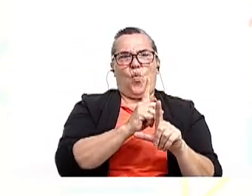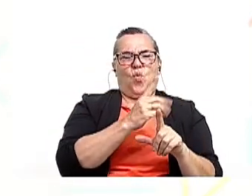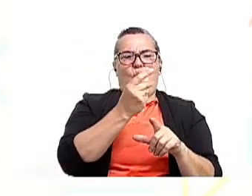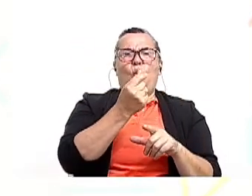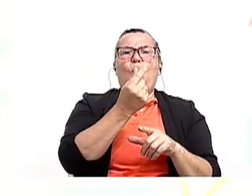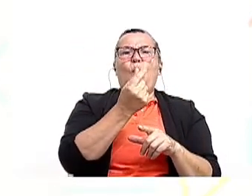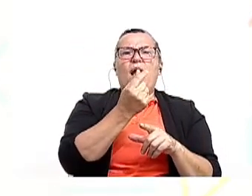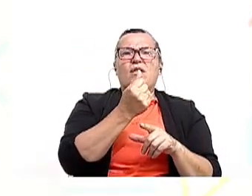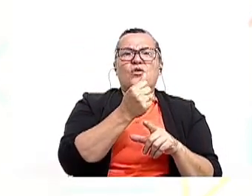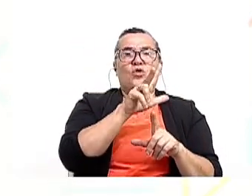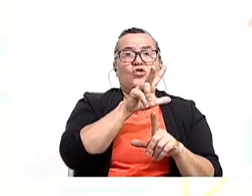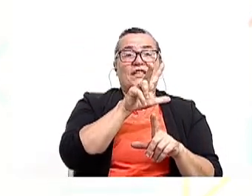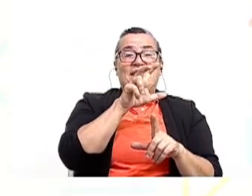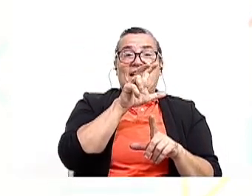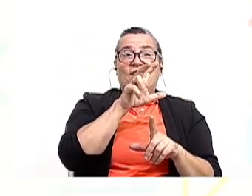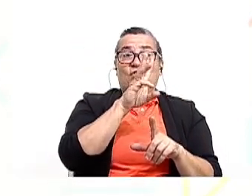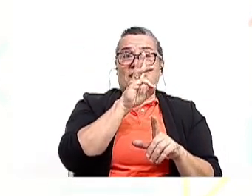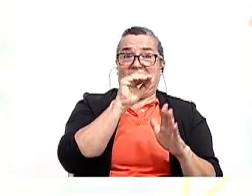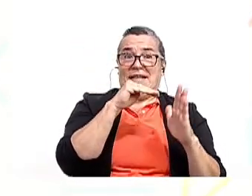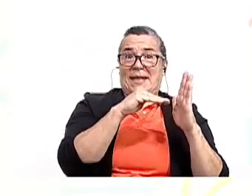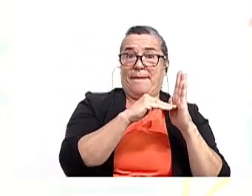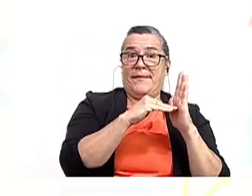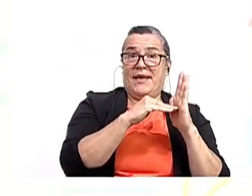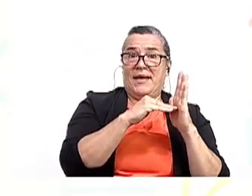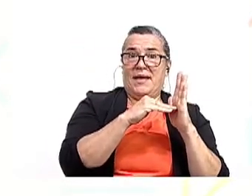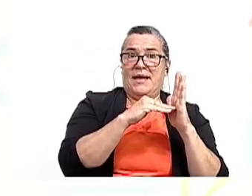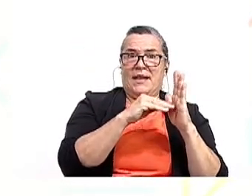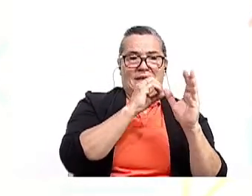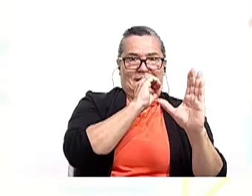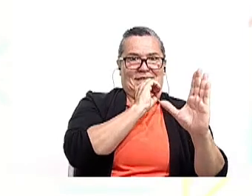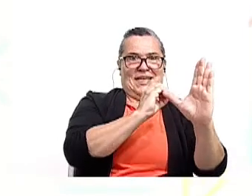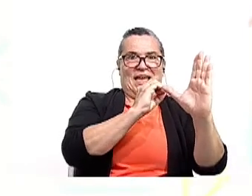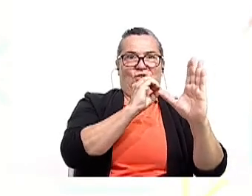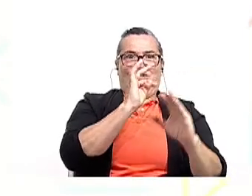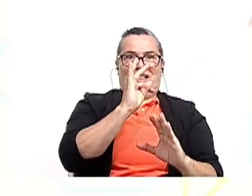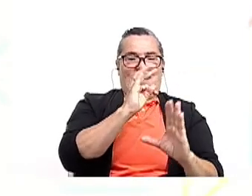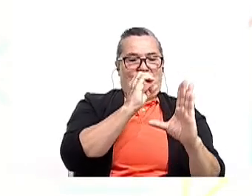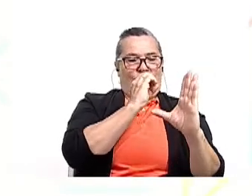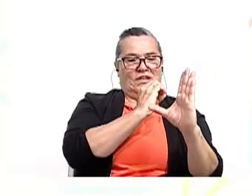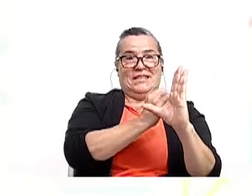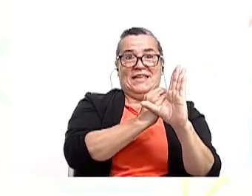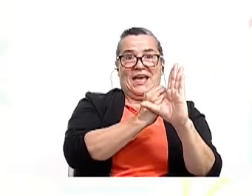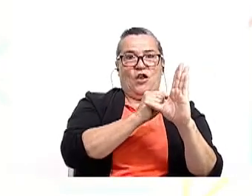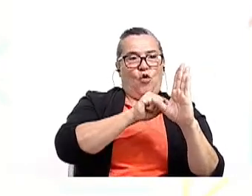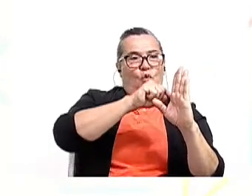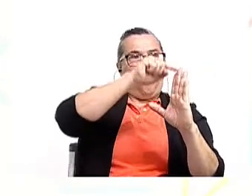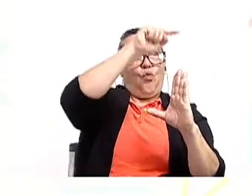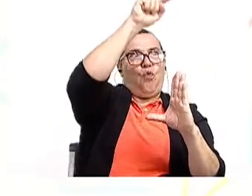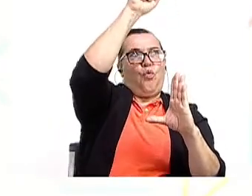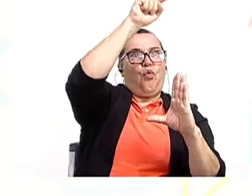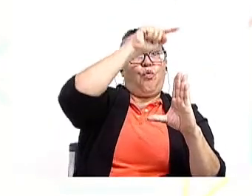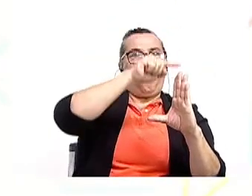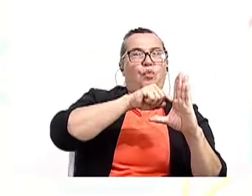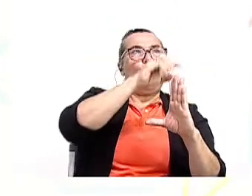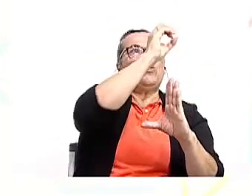casa? $360,000. ¿Cuánto tiempo había transcurrido? 0. Entonces el primer par ordenado es